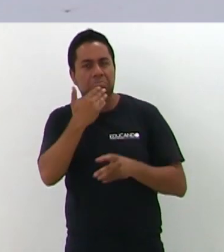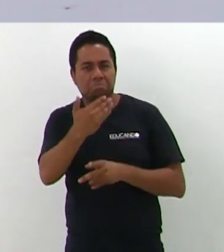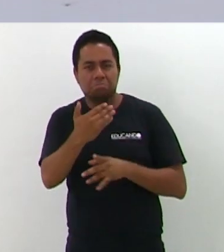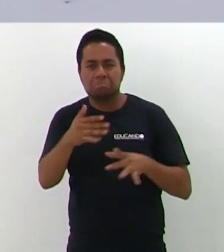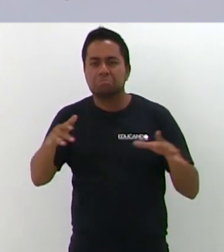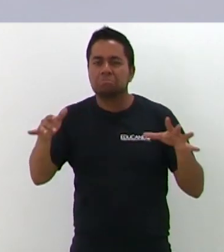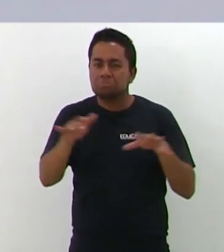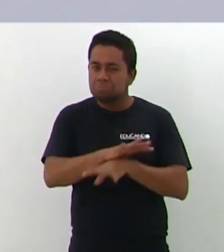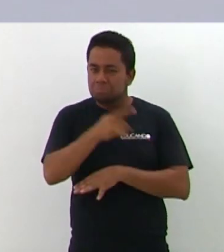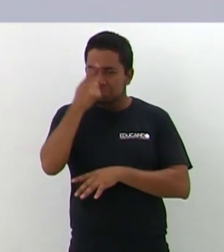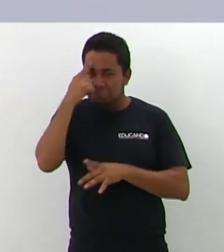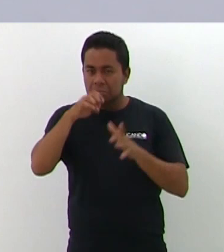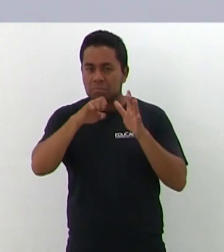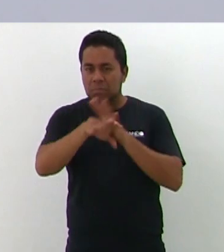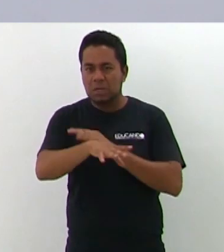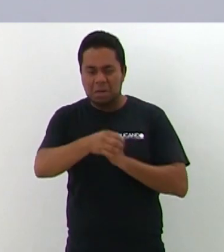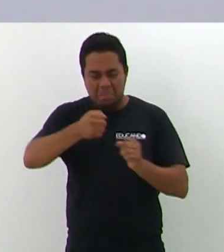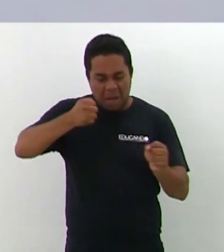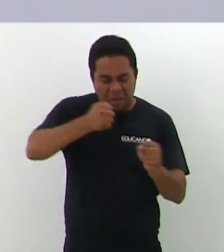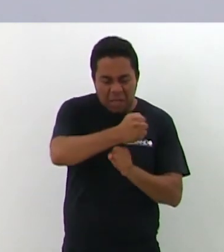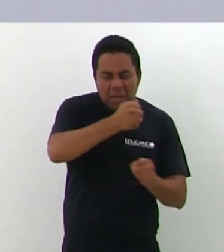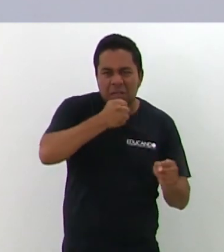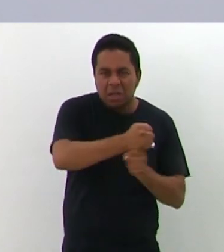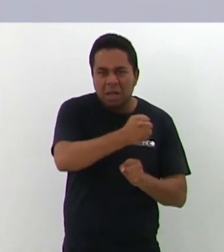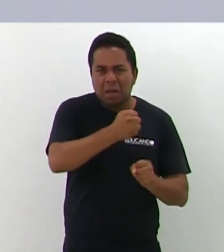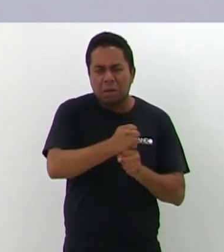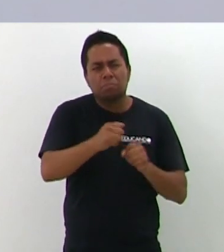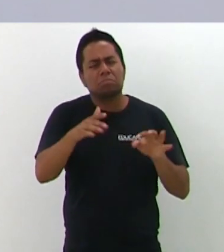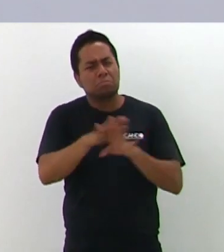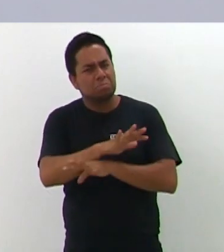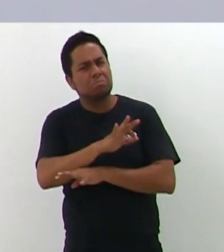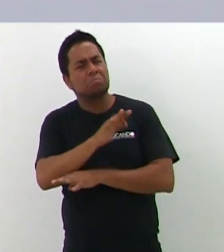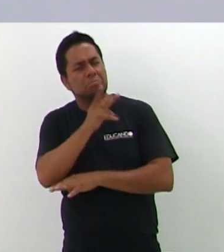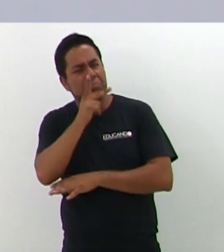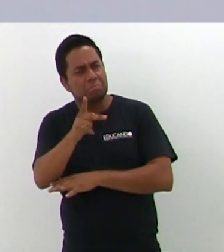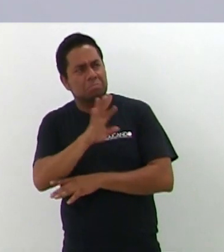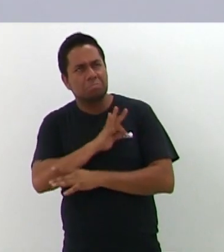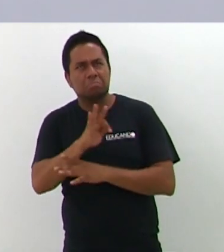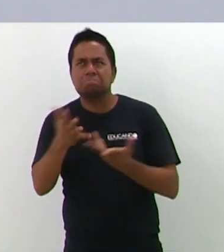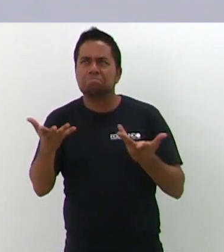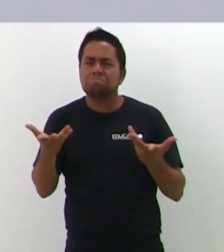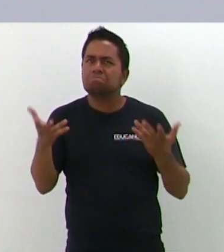también cambiar la palabra maltrataban, ¿verdad? ¿Por qué palabra?